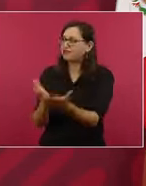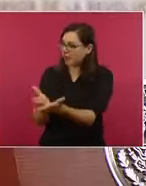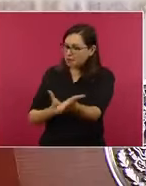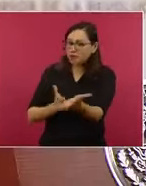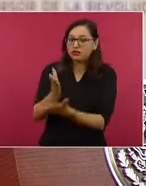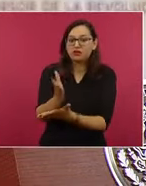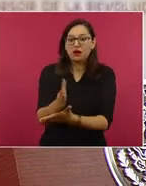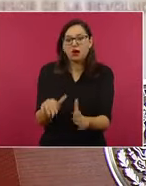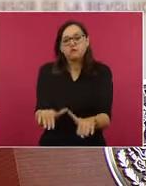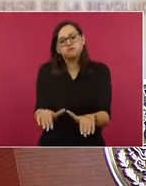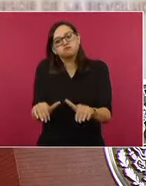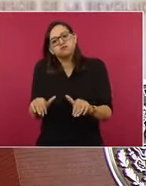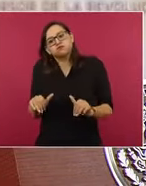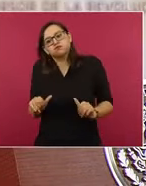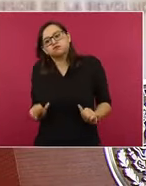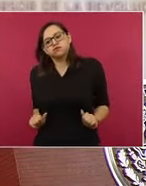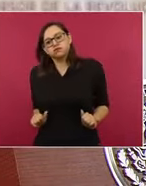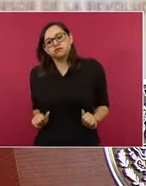aplicarse, no lo hacen